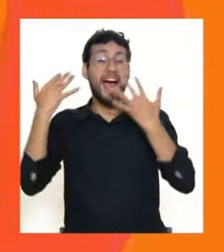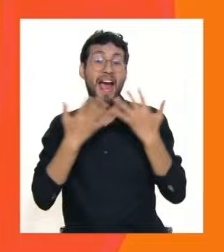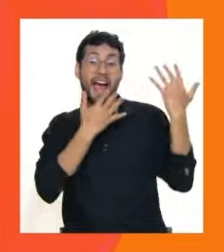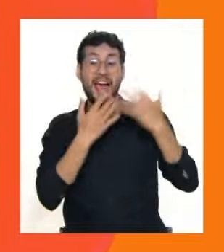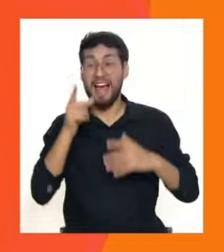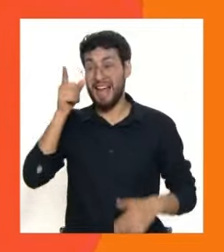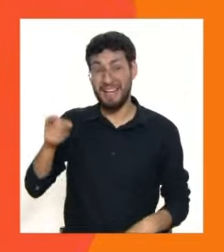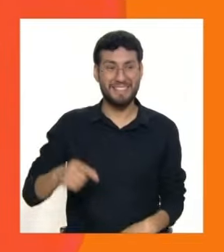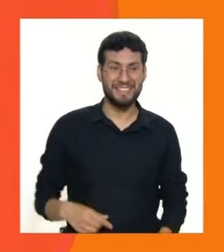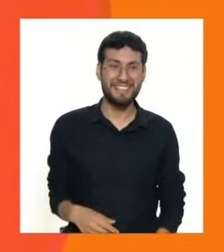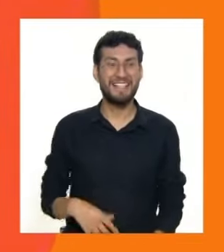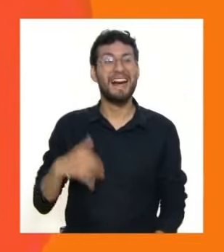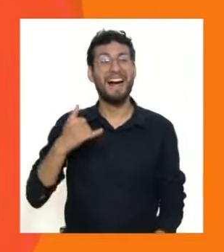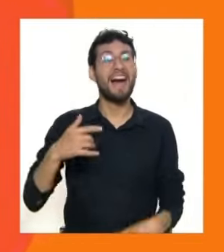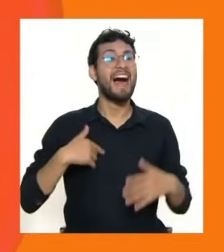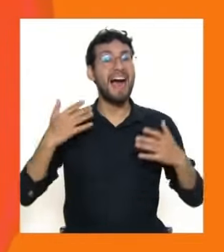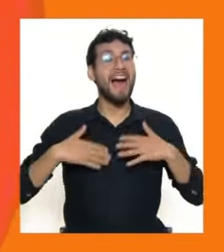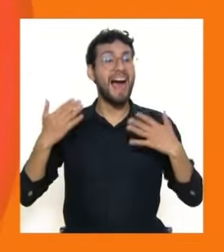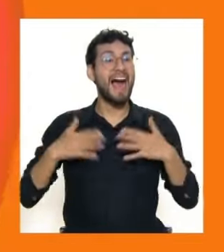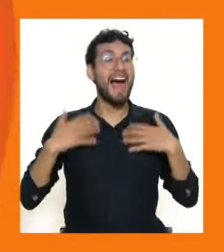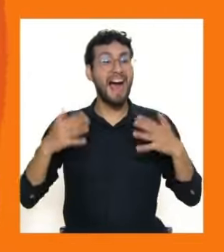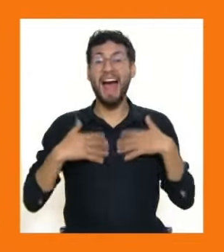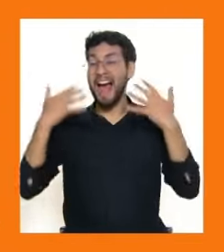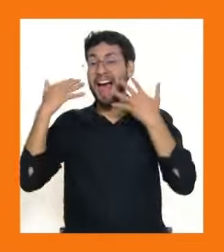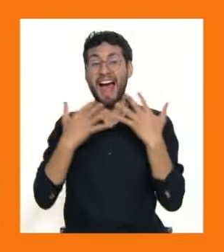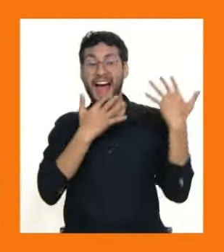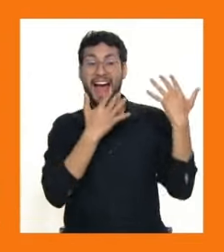vendrá. Ahora sacó mi dedo.